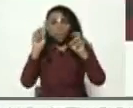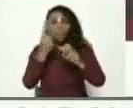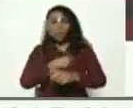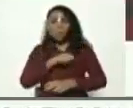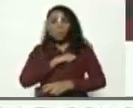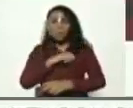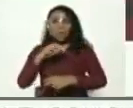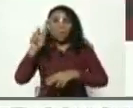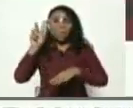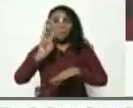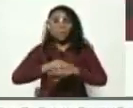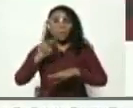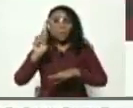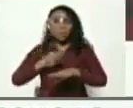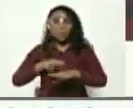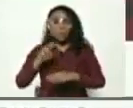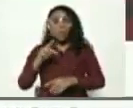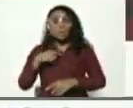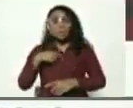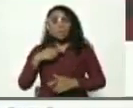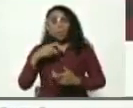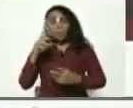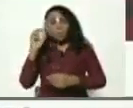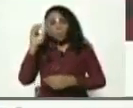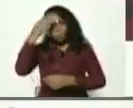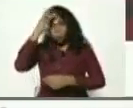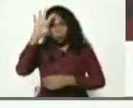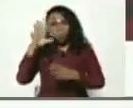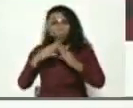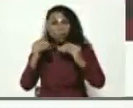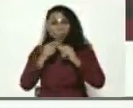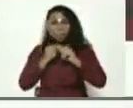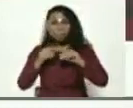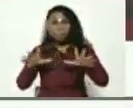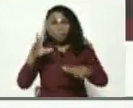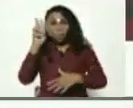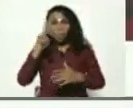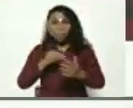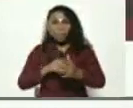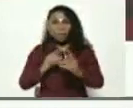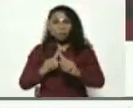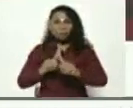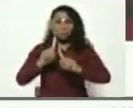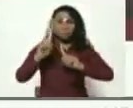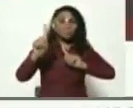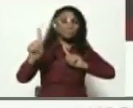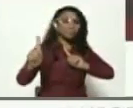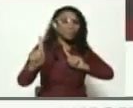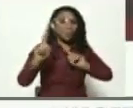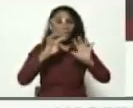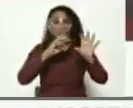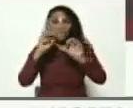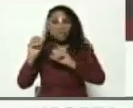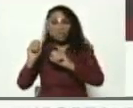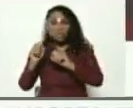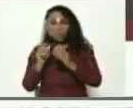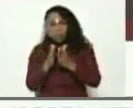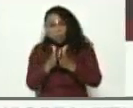y Cuba. La gente que vive en una extensión de 2.000 leguas de longitud y 900 de